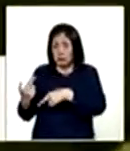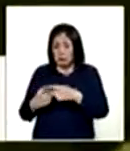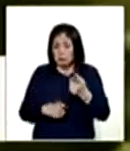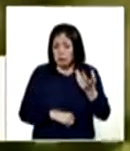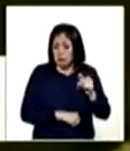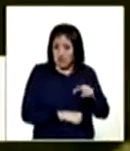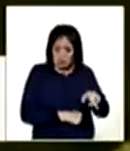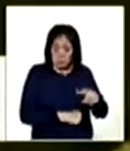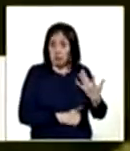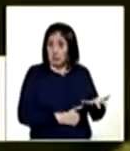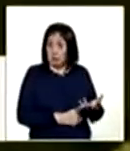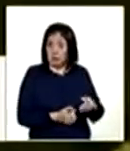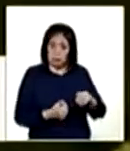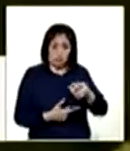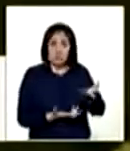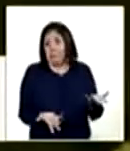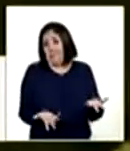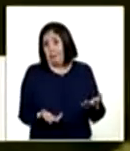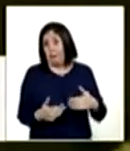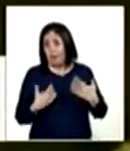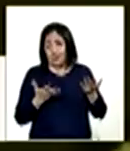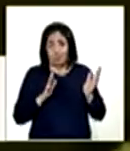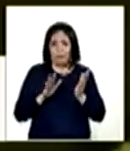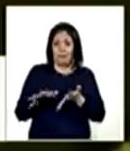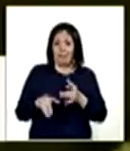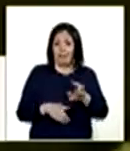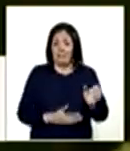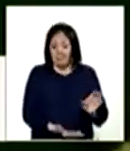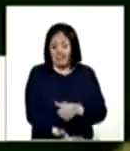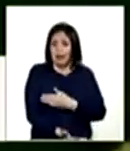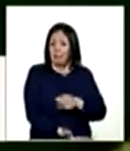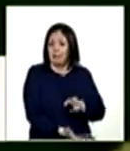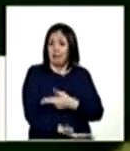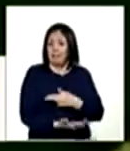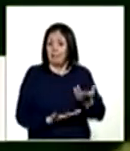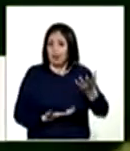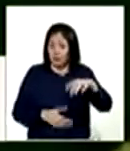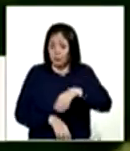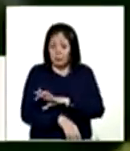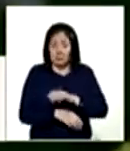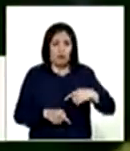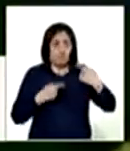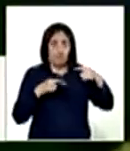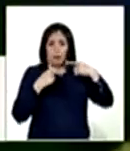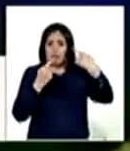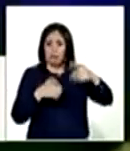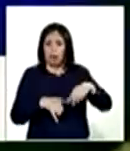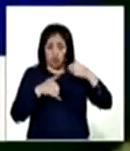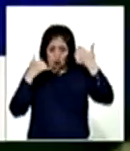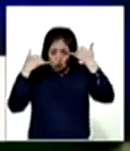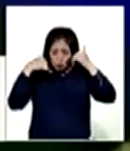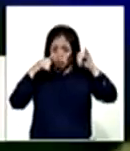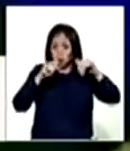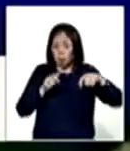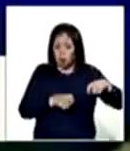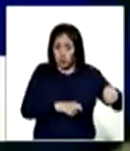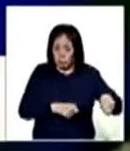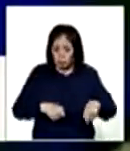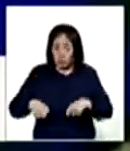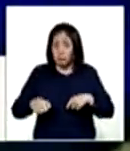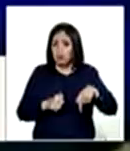Y en este recuento no podíamos dejar de lado el himno de la canción criolla, el famosísimo Toro Mata.